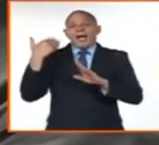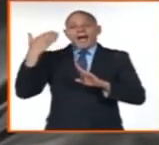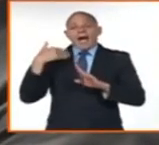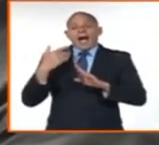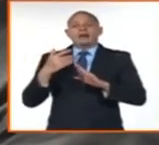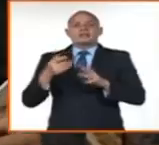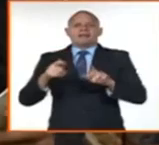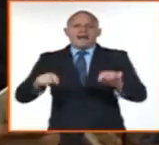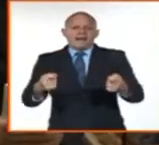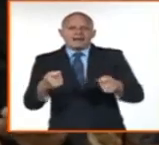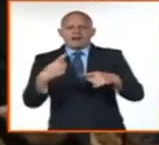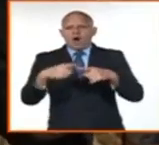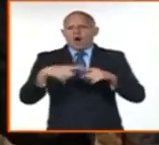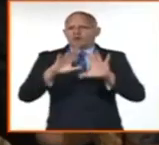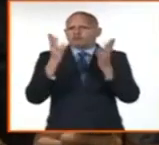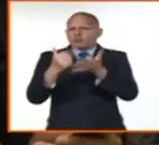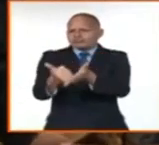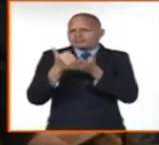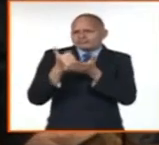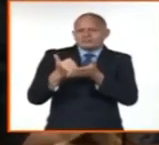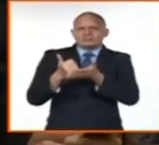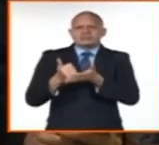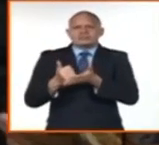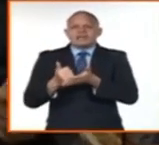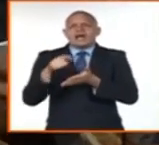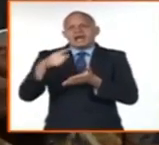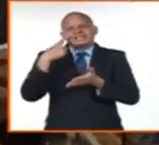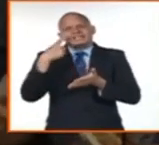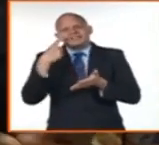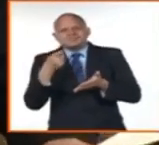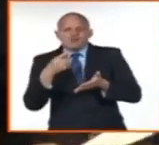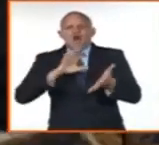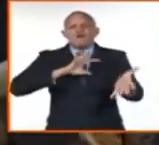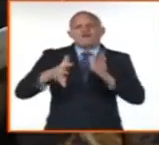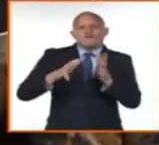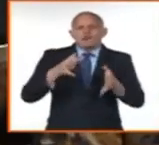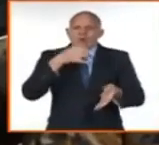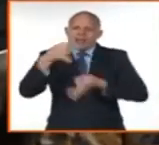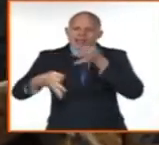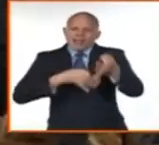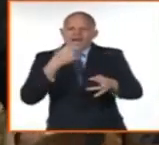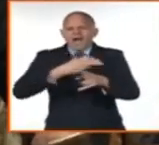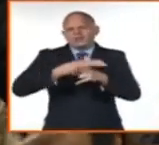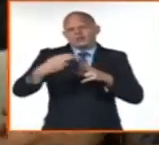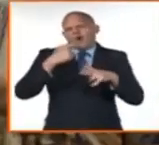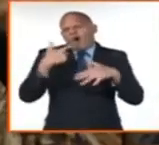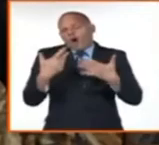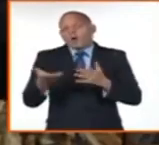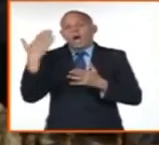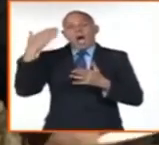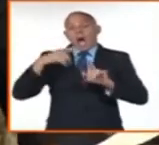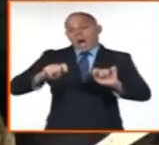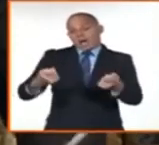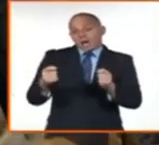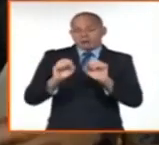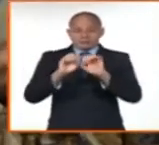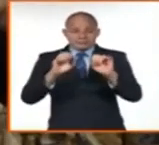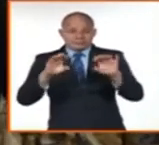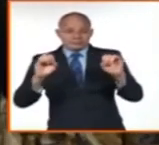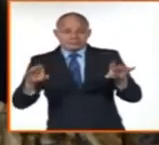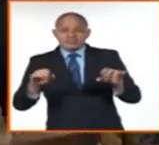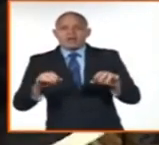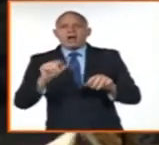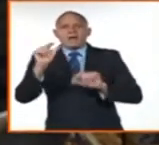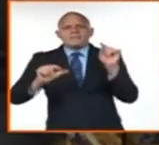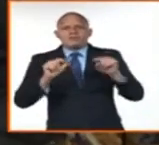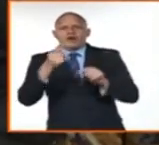Encuentro. Era una manera distinta de contar la historia de Latinoamérica, que llegaba con códigos audiovisuales a los jóvenes. Todo eso se puede actualizar.